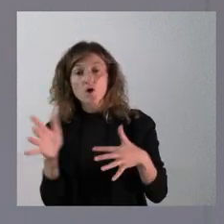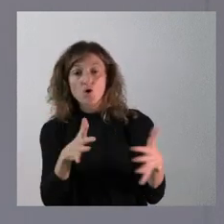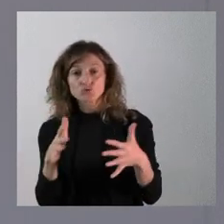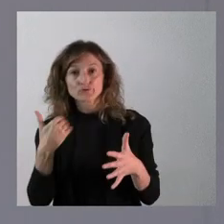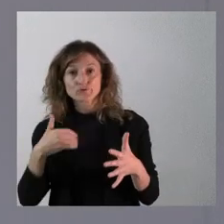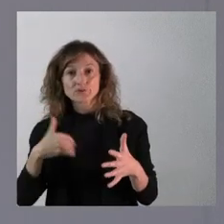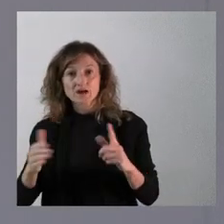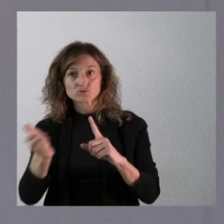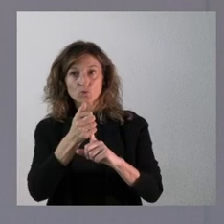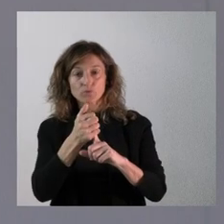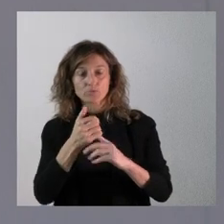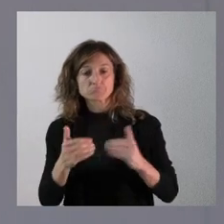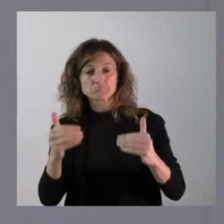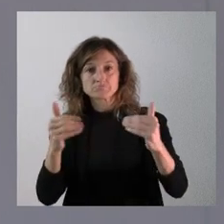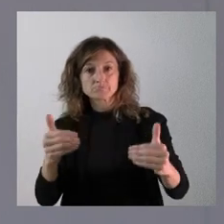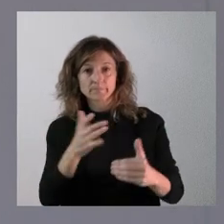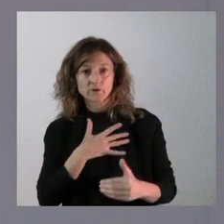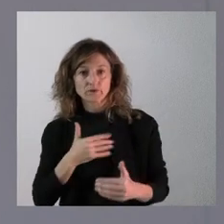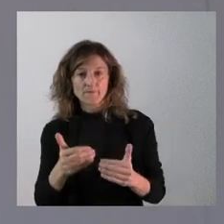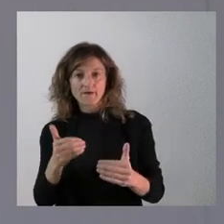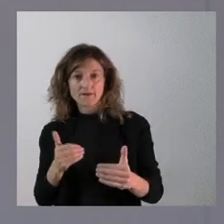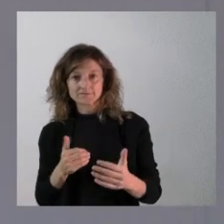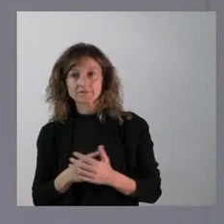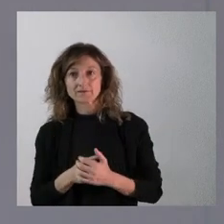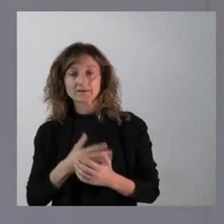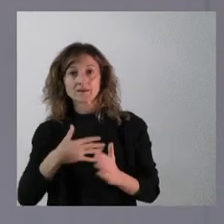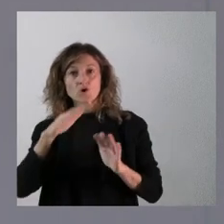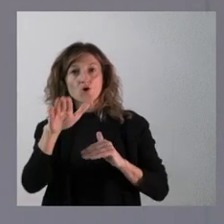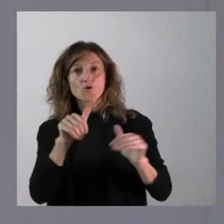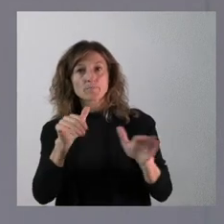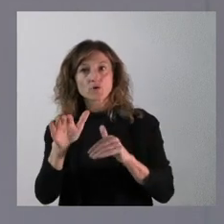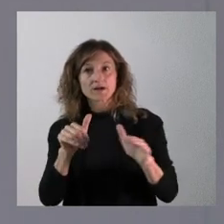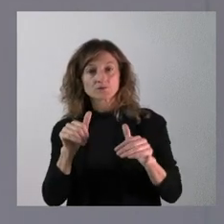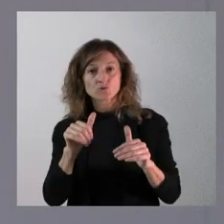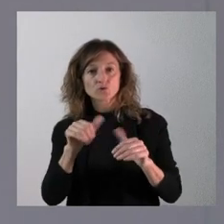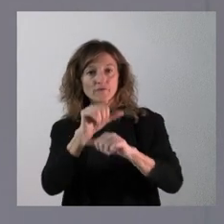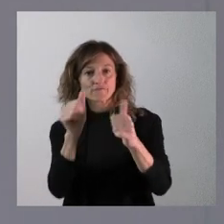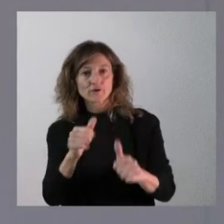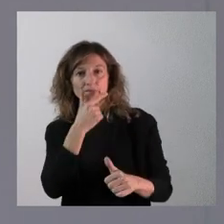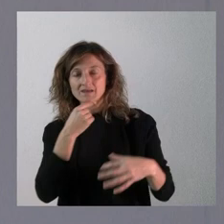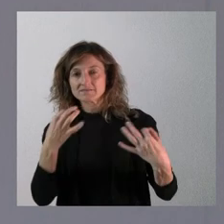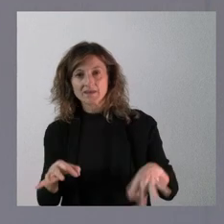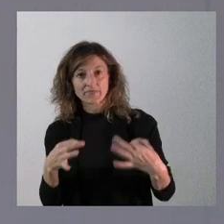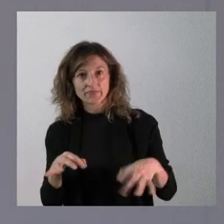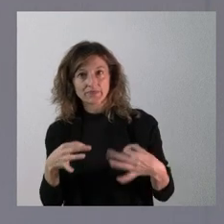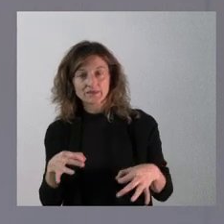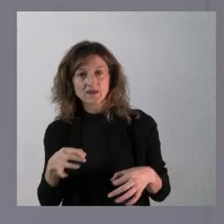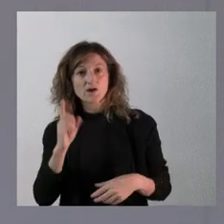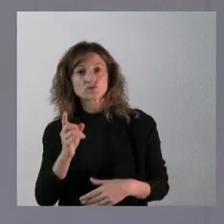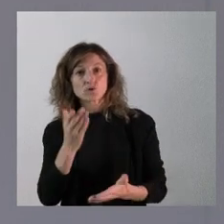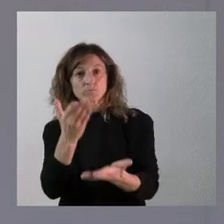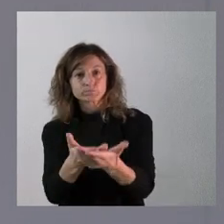estamos resolviendo No queríamos tras mucho más y por tanto buscamos una convocatoria que permite un mecanismo muy sencillo y que va a exigir simplemente